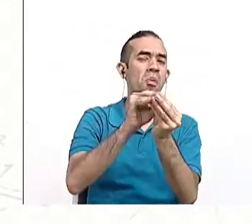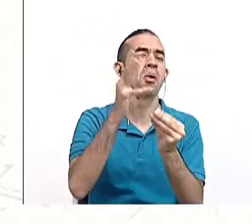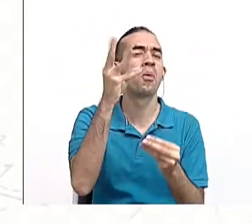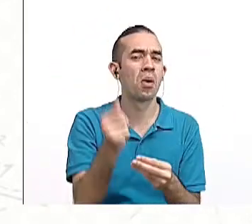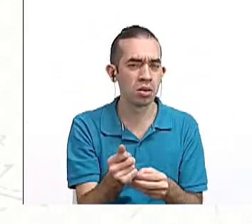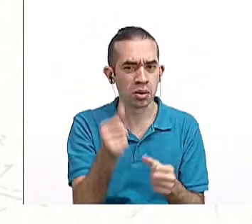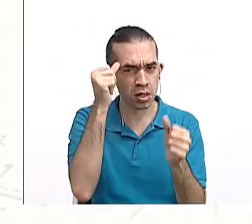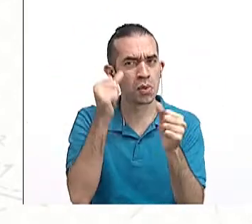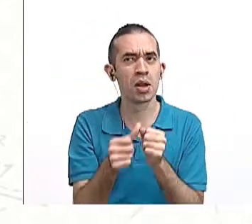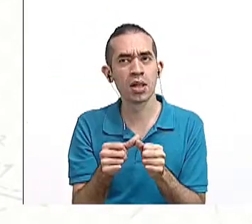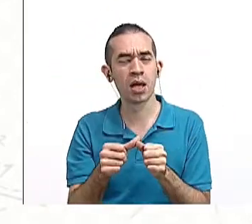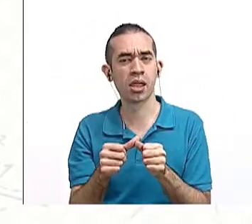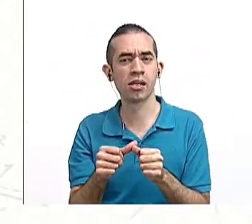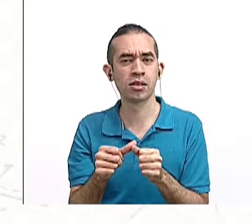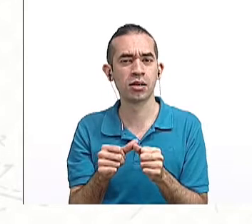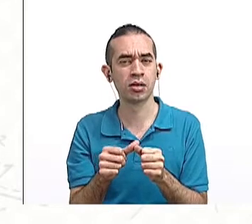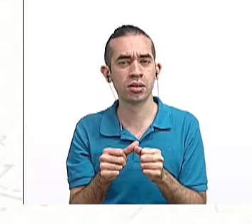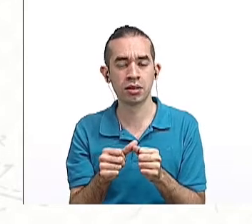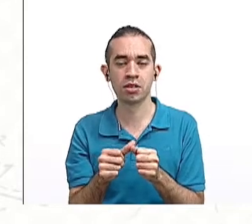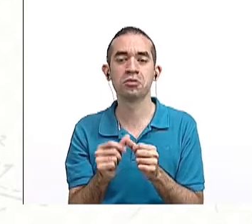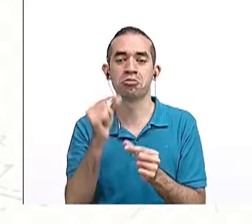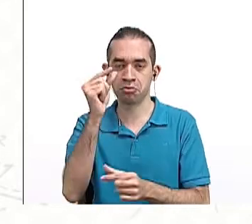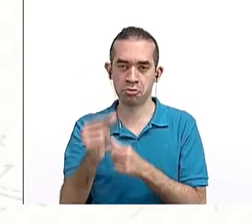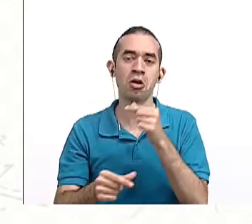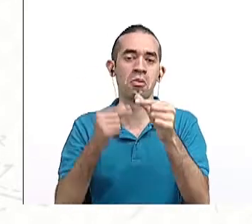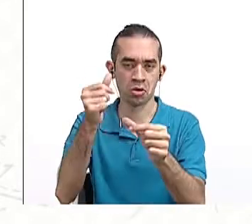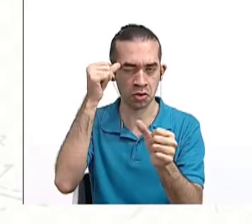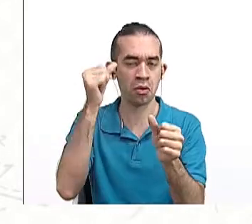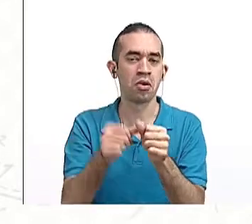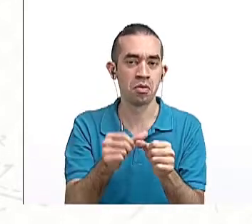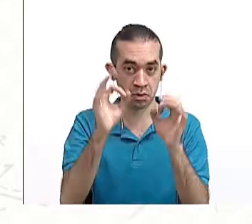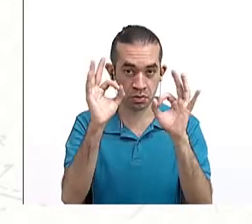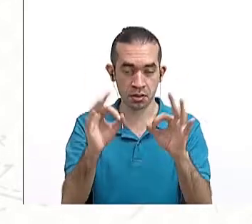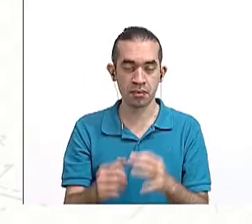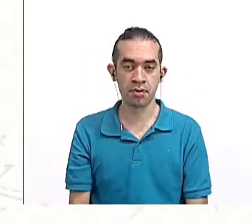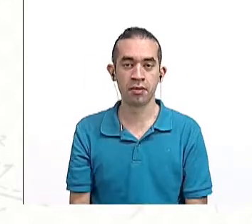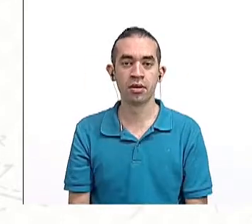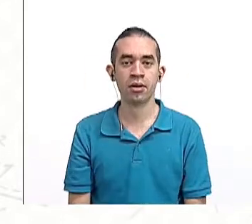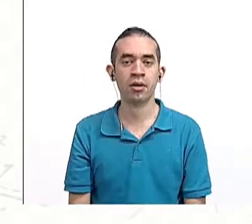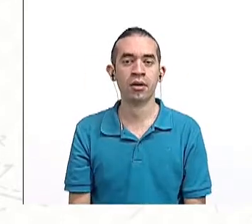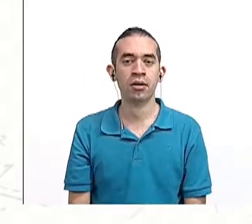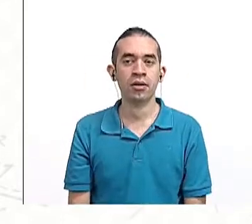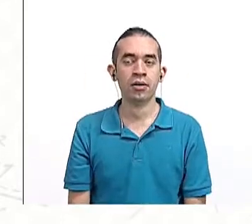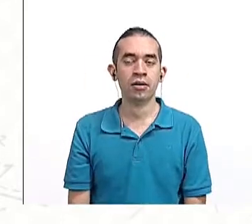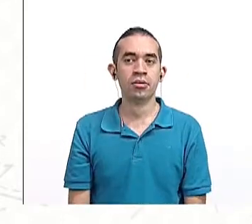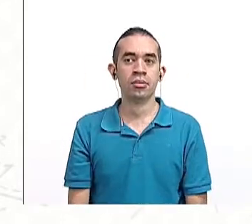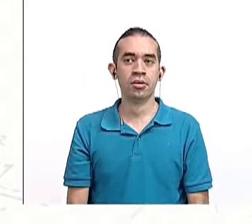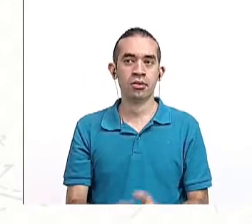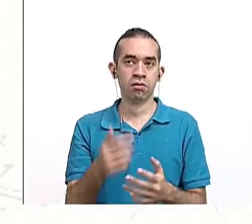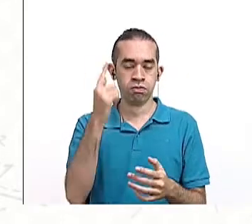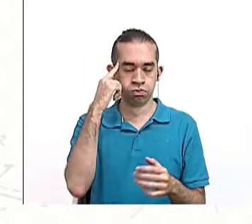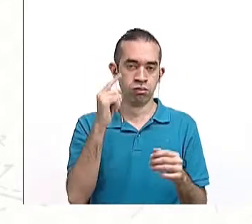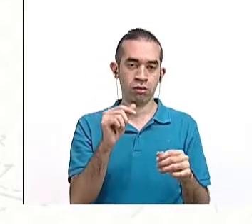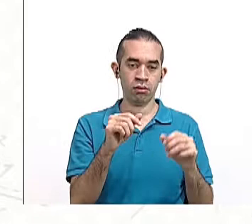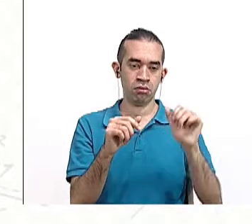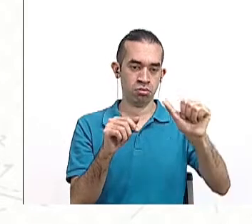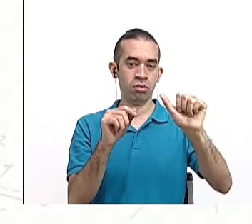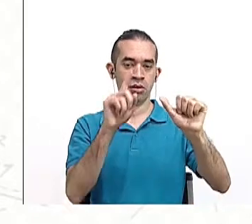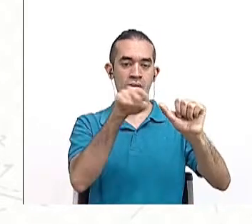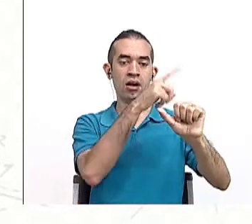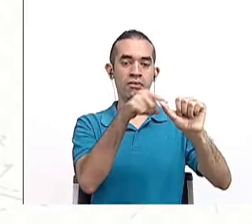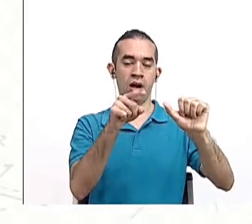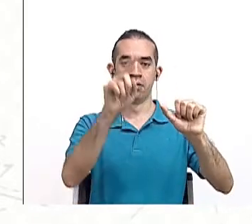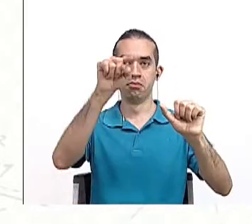no bueno paciente a paciente lo recordamos de acuerdo recordemos que es que alfa más